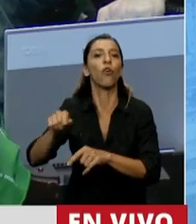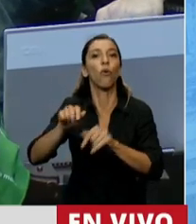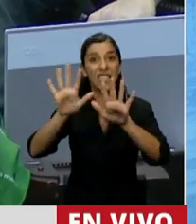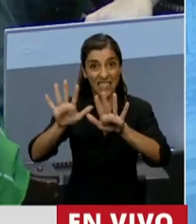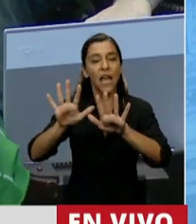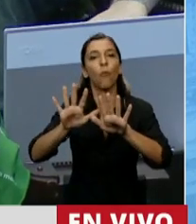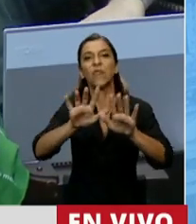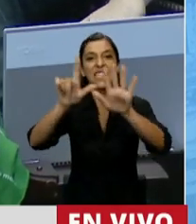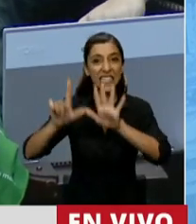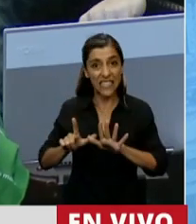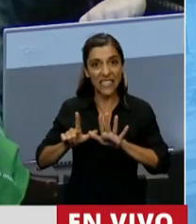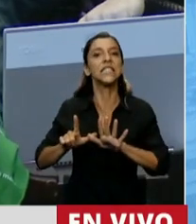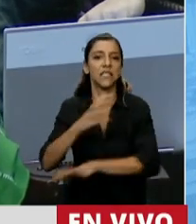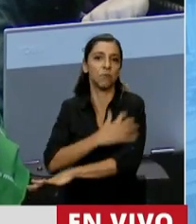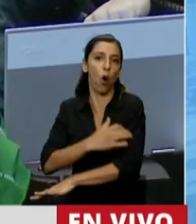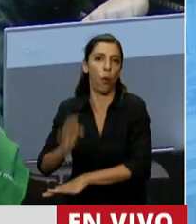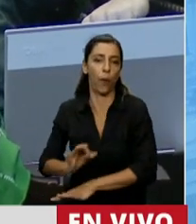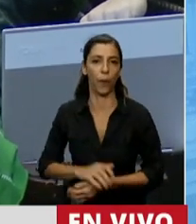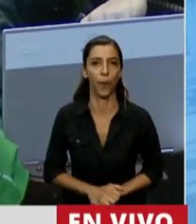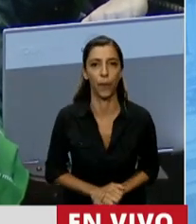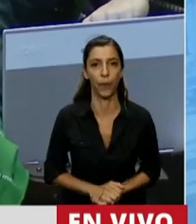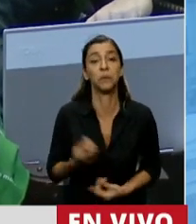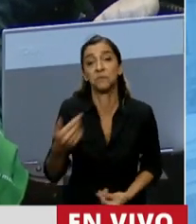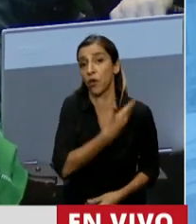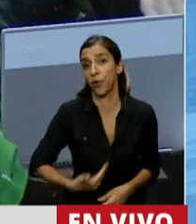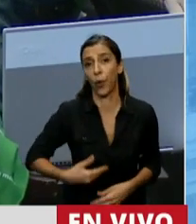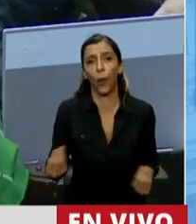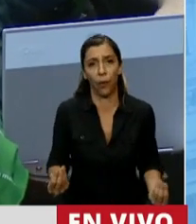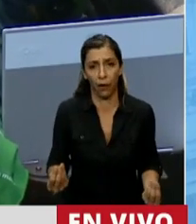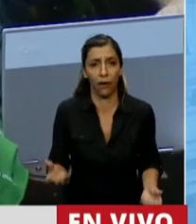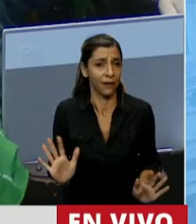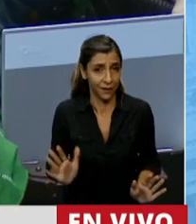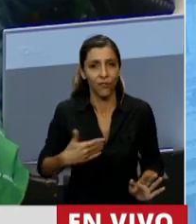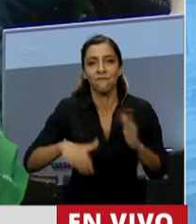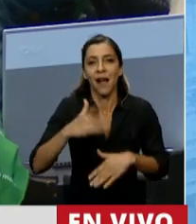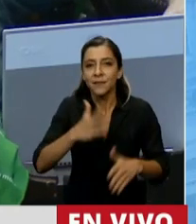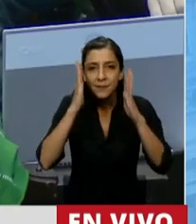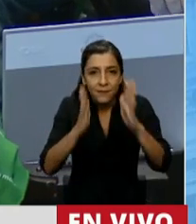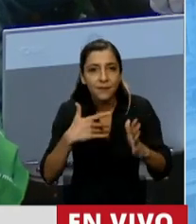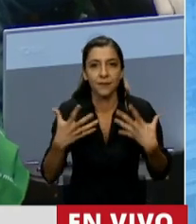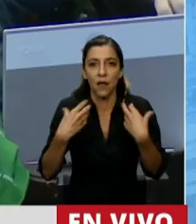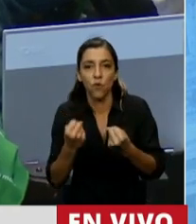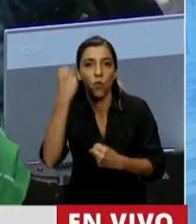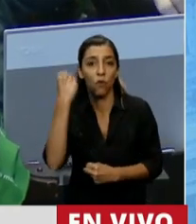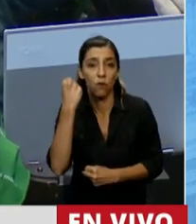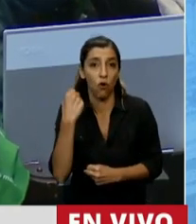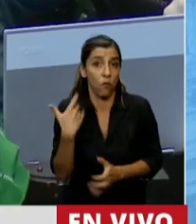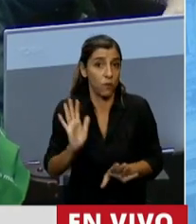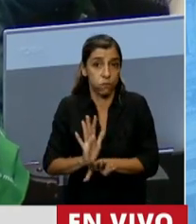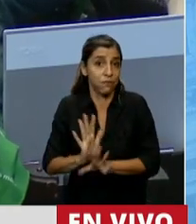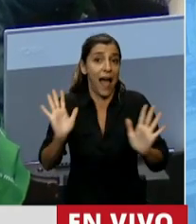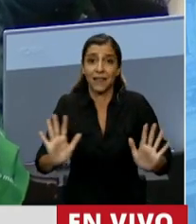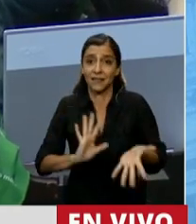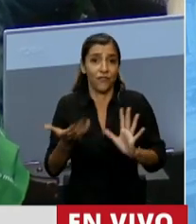y en la prioridad de este gobierno que debería ser la salud y la economía como lo dice él